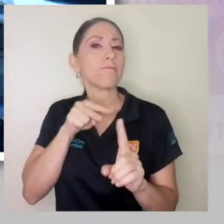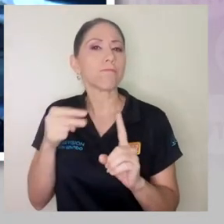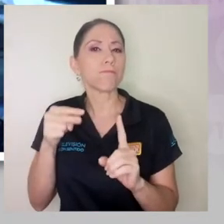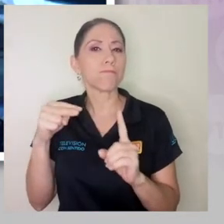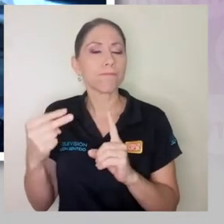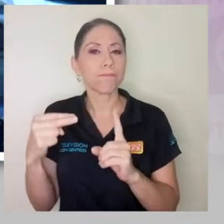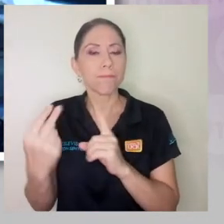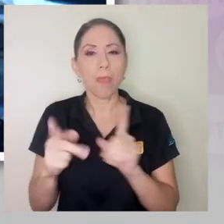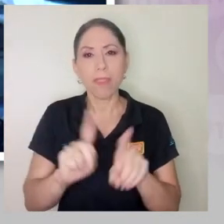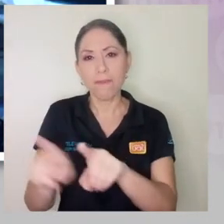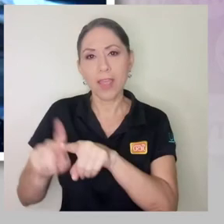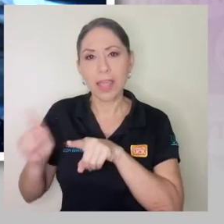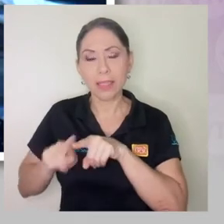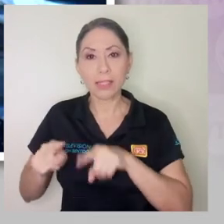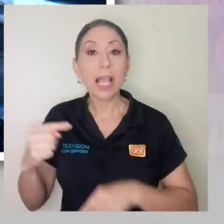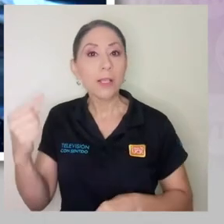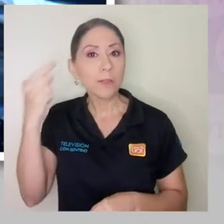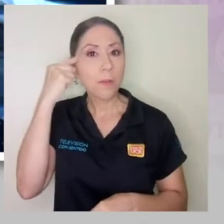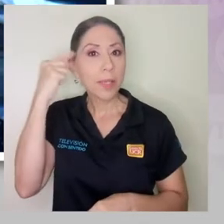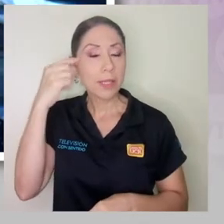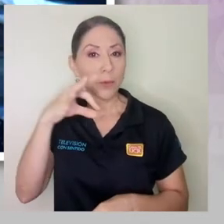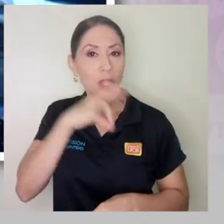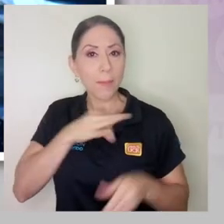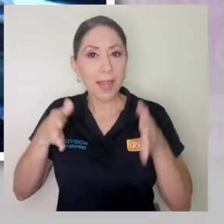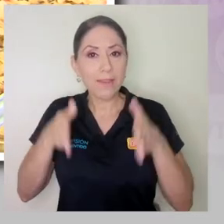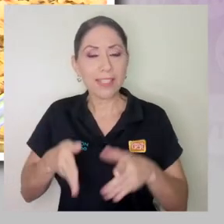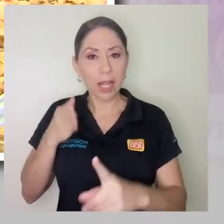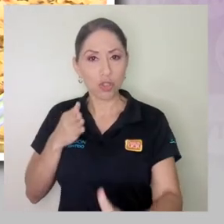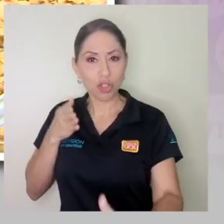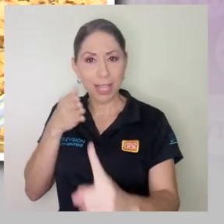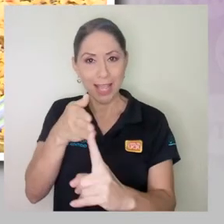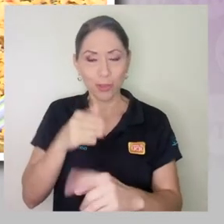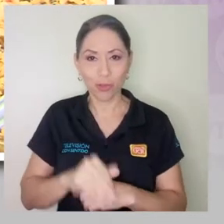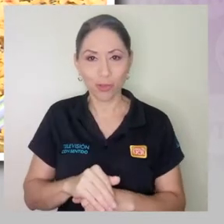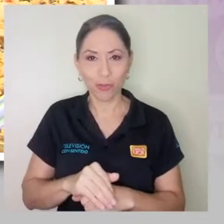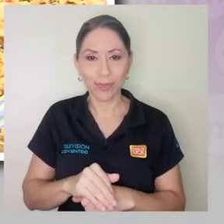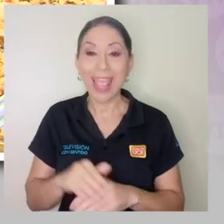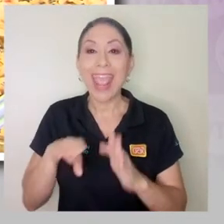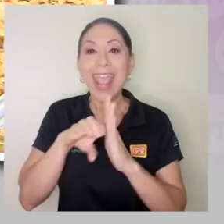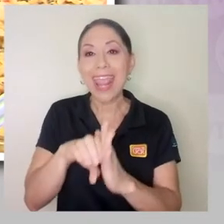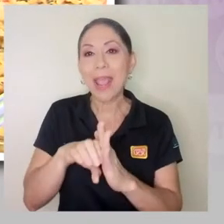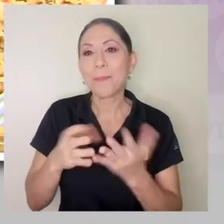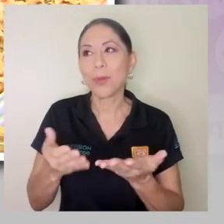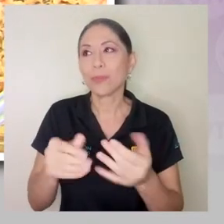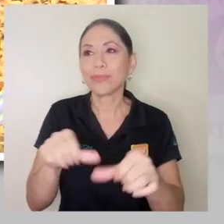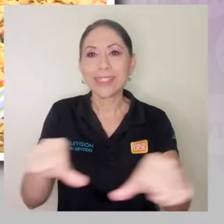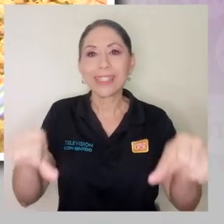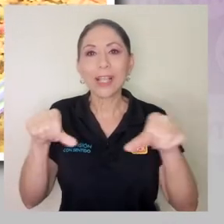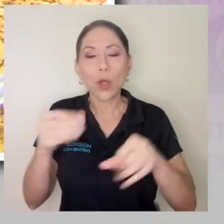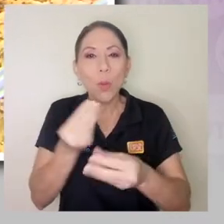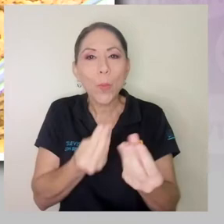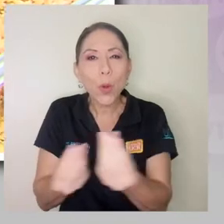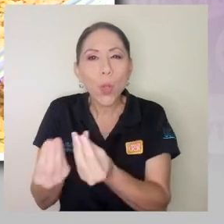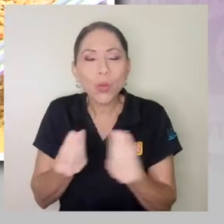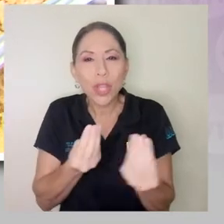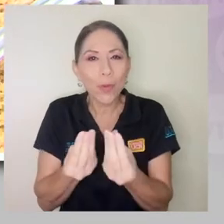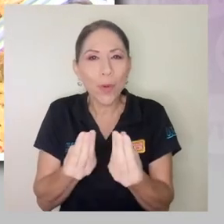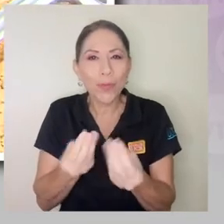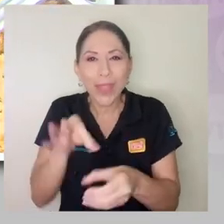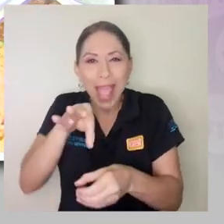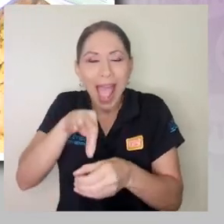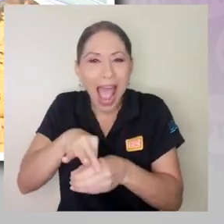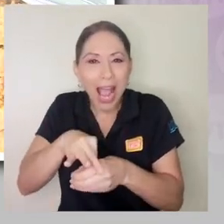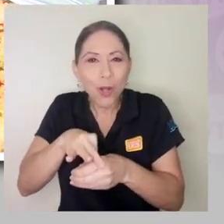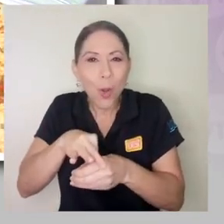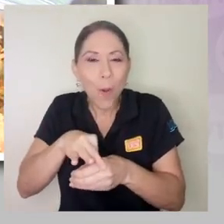en beneficiarios directos, ejemplo, el sector productivo, sea desde el agropecuario, la industrialización de alimentos,